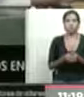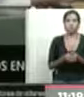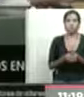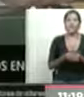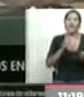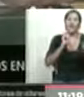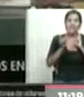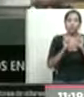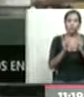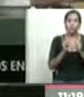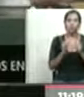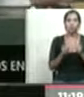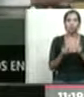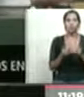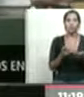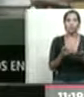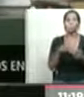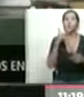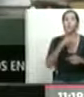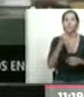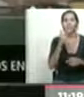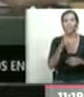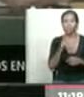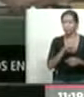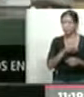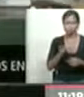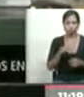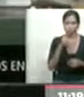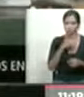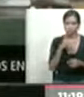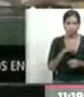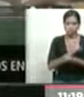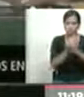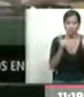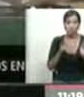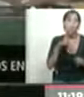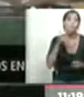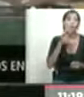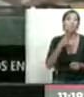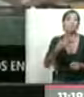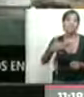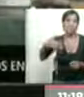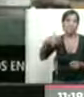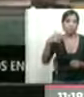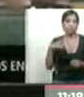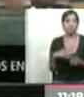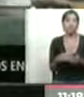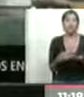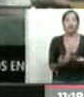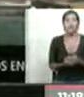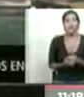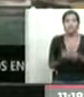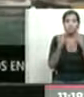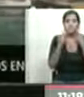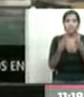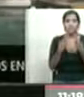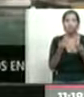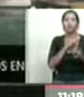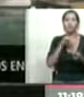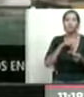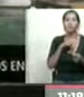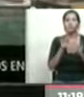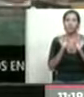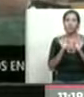Algunos protagonistas politiqueros, porque no son políticos, cabe destacar, politiqueros, se han encargado de engañar a nuestros verdaderos